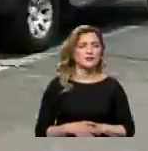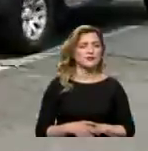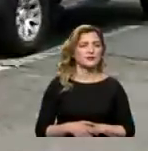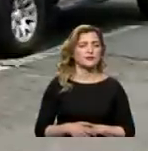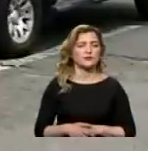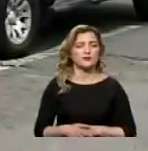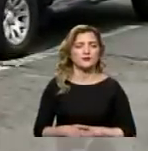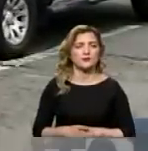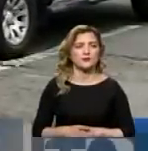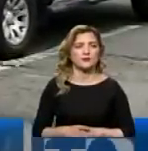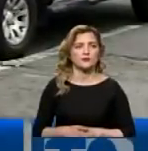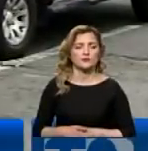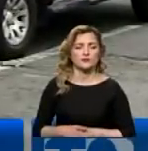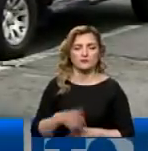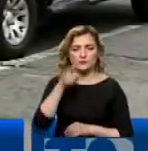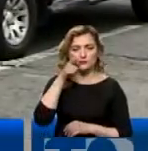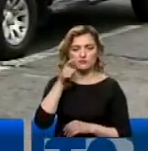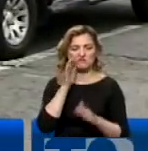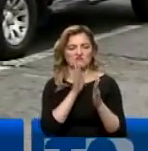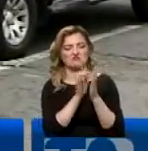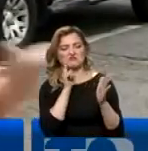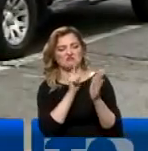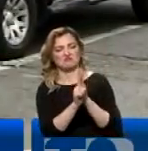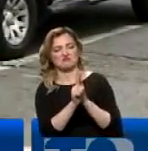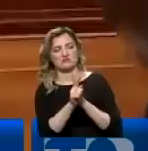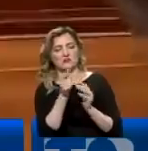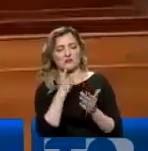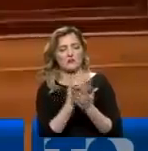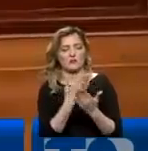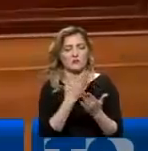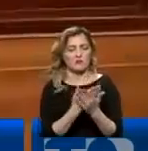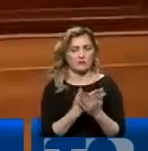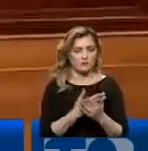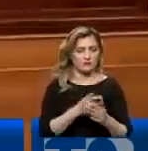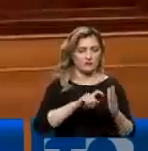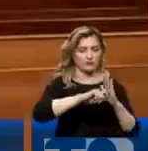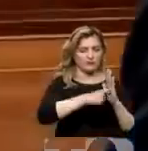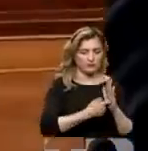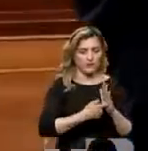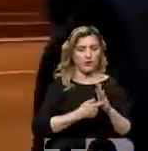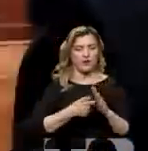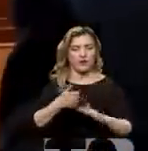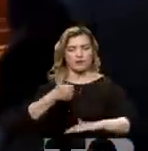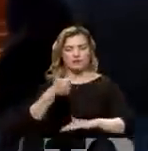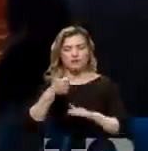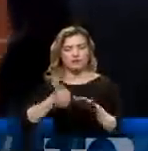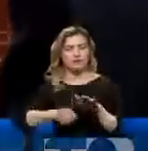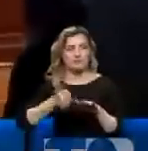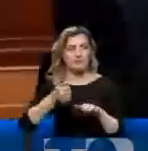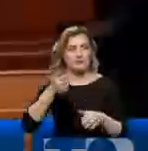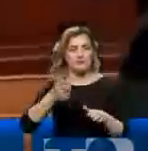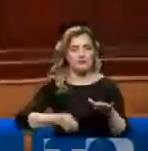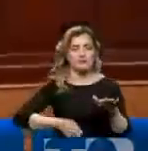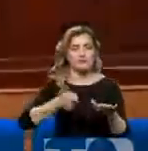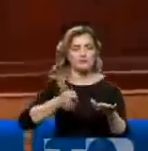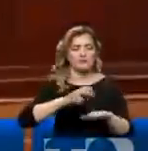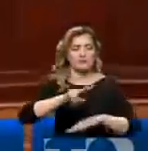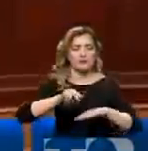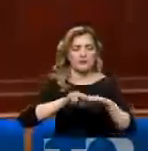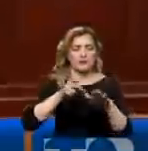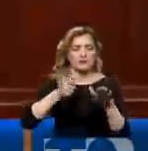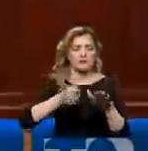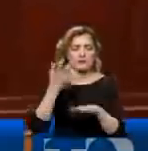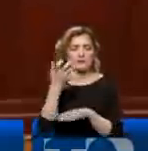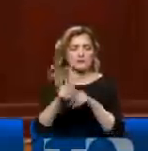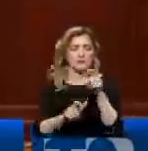Tras escuchar la acusación fiscal y los elementos probatorios de Contraloría y Procuraduría, el juez nacional Iván Saquicela dio paso a que los abogados de los